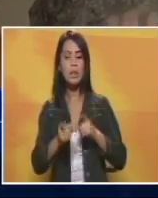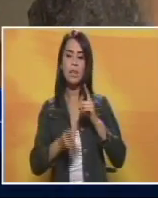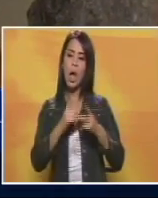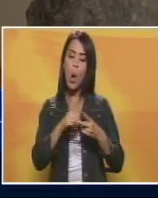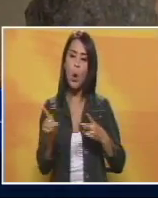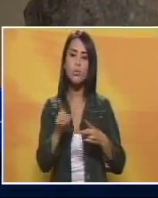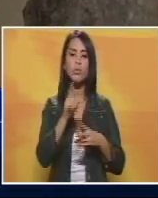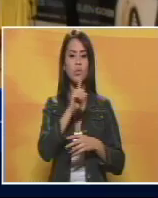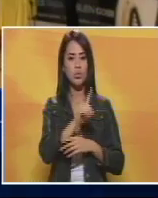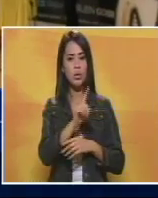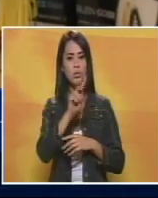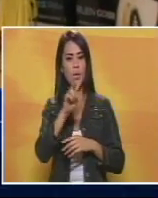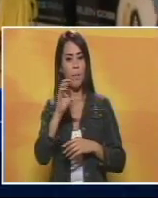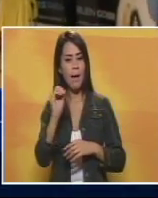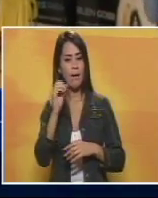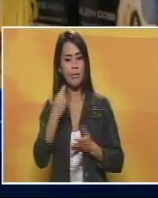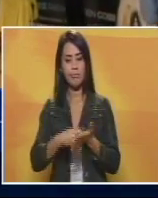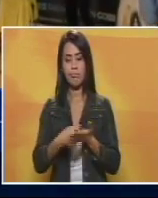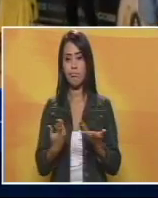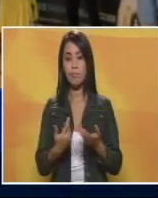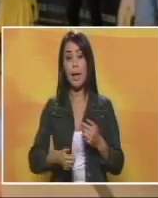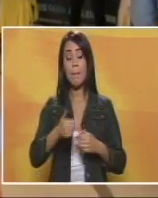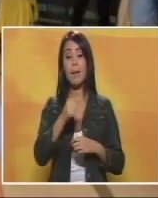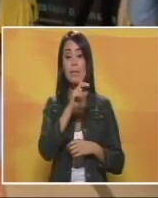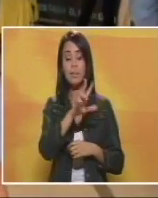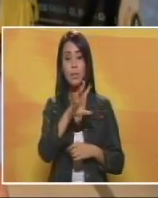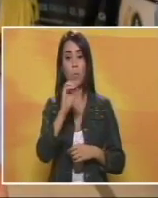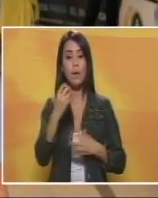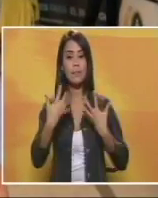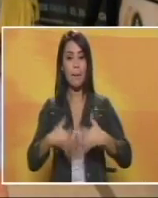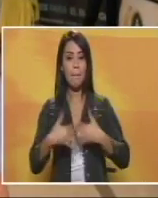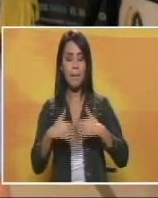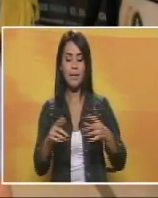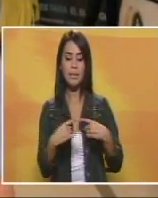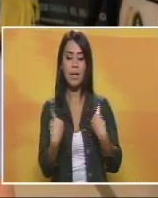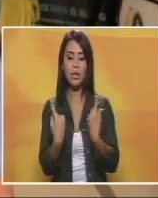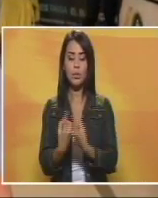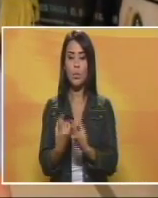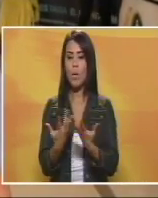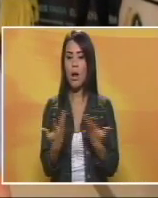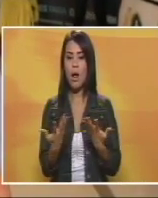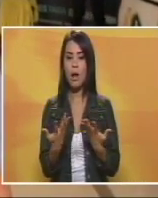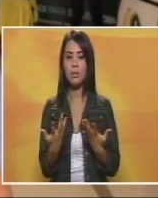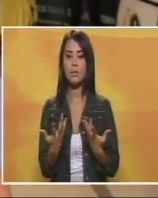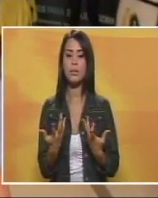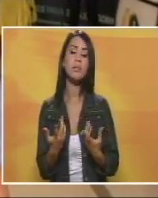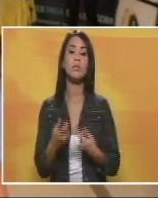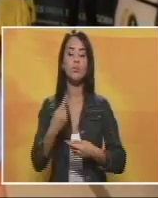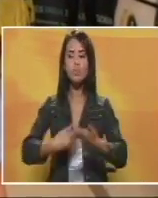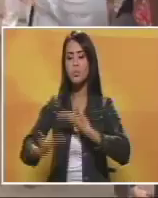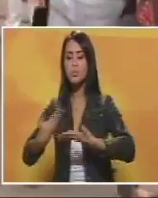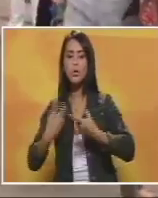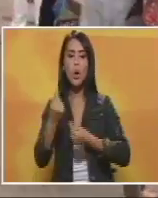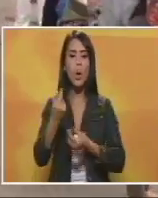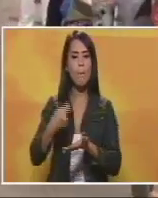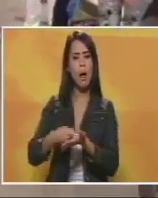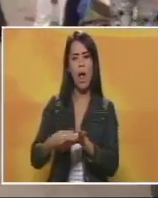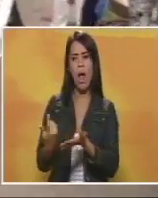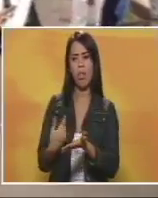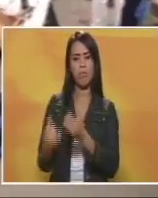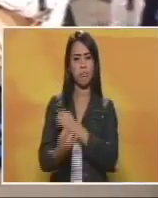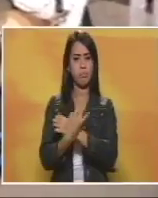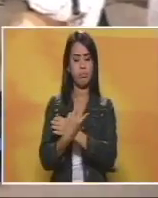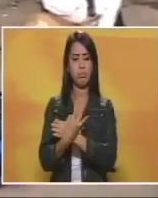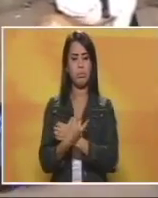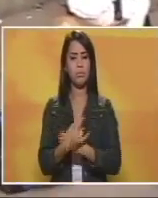otros 120. Ya hay más de 50 empresas en la parada y lo que se está convirtiendo es en un negocio comprando los pasajeros, haciéndoles